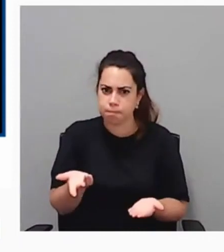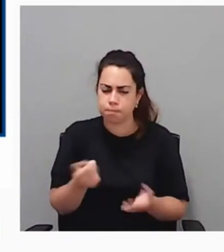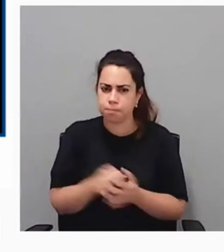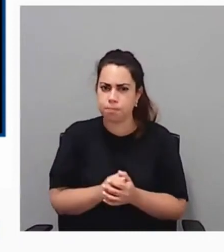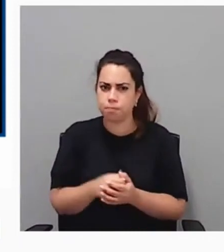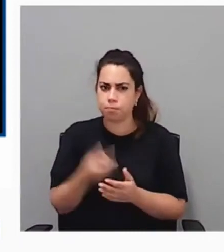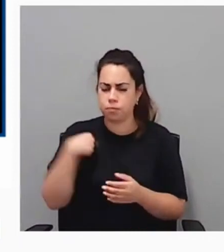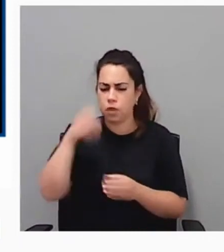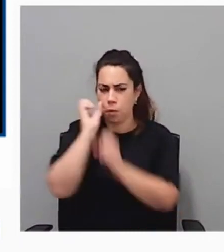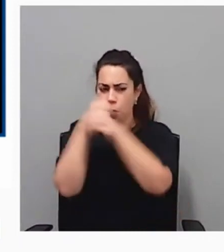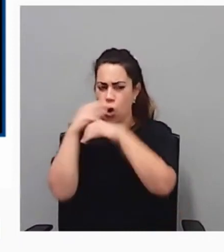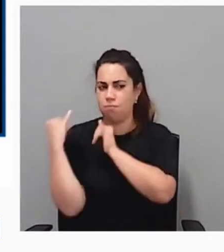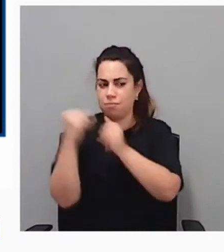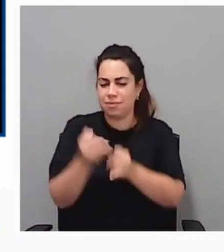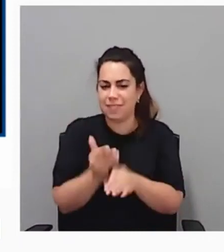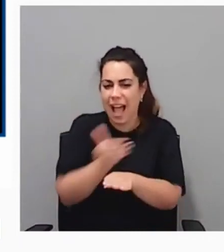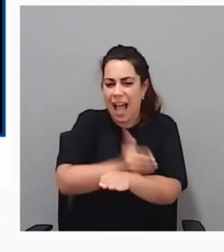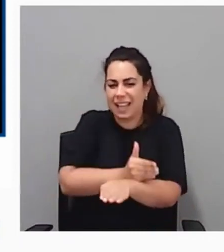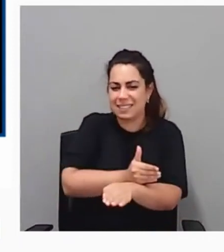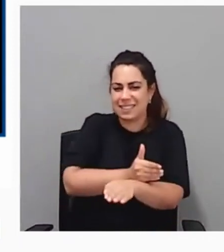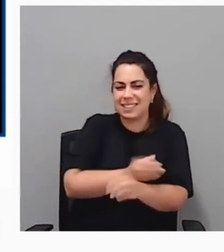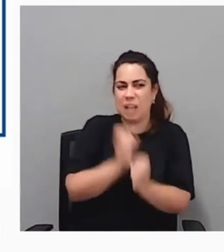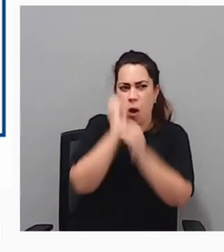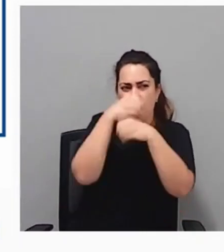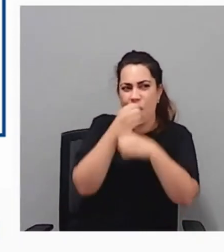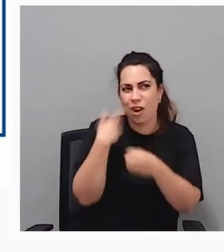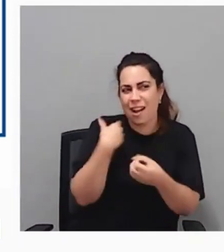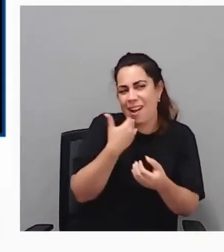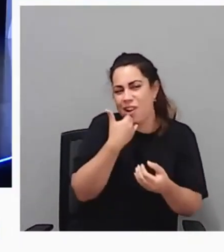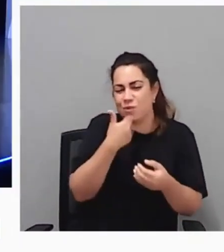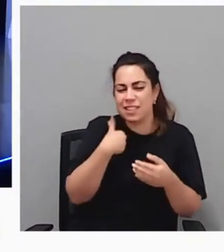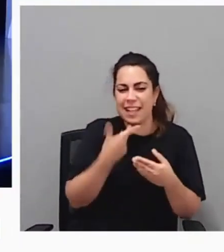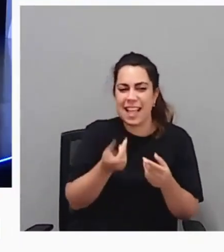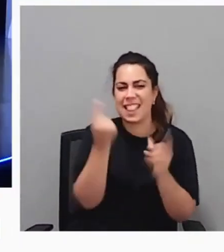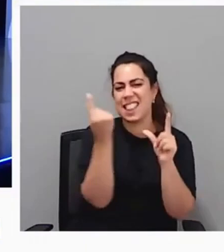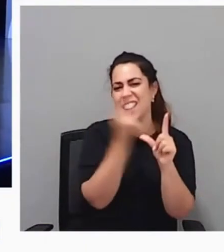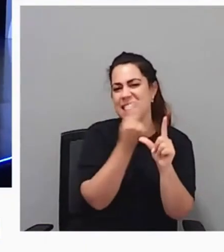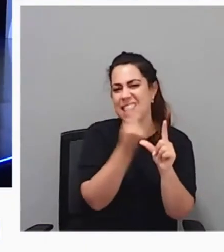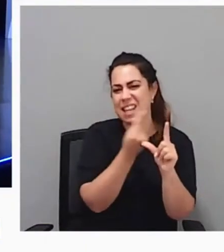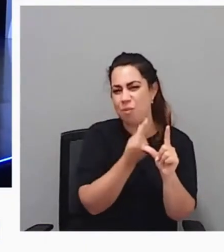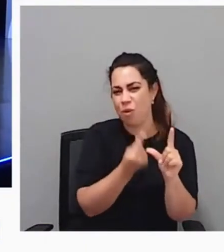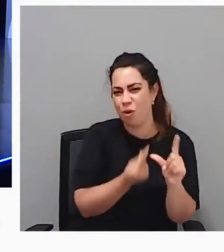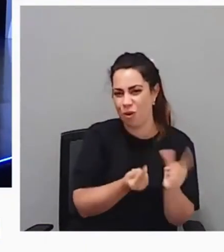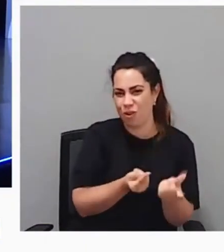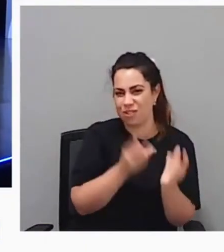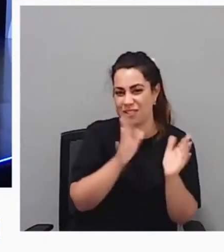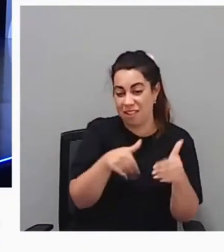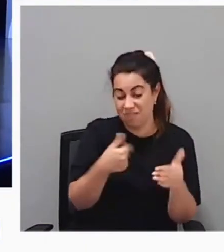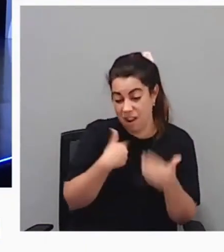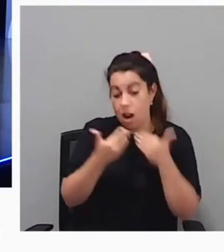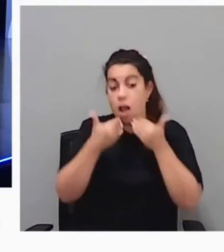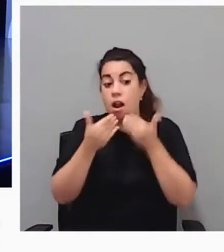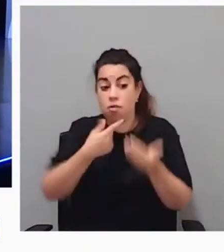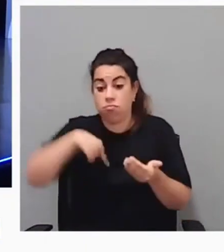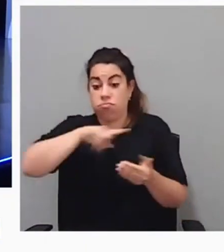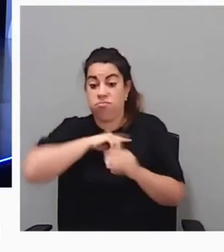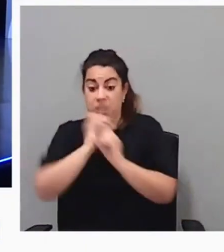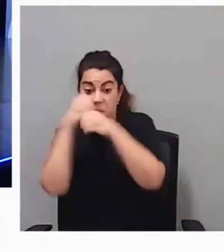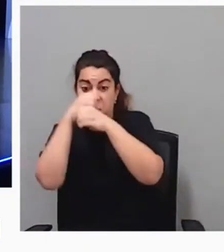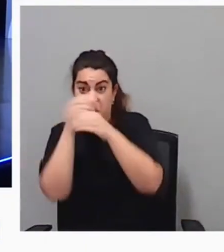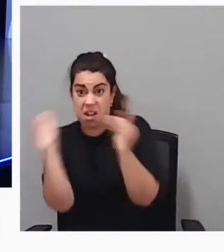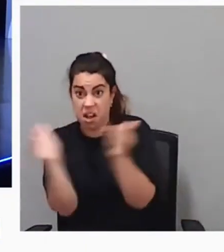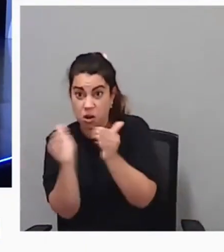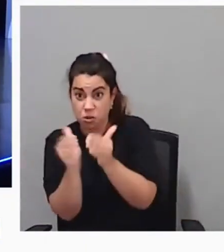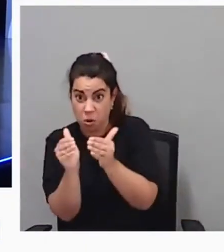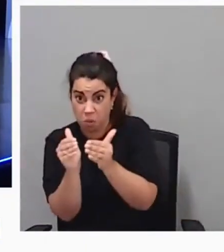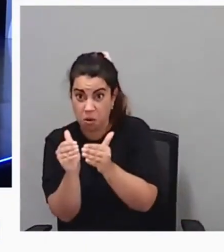biología era una cosa de dibujitos en libros de bioquímica, y con nuestros microscopios empezamos a poder ver, esto es de mi